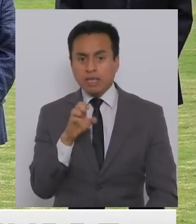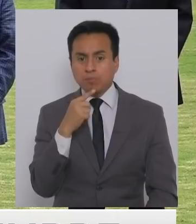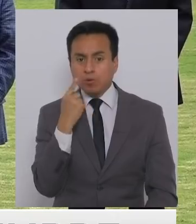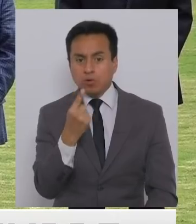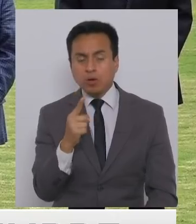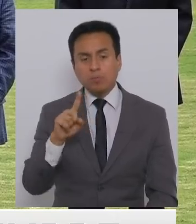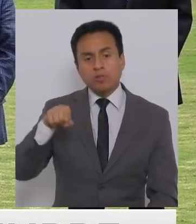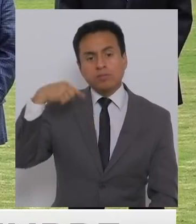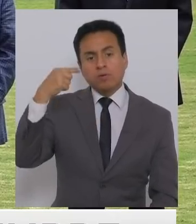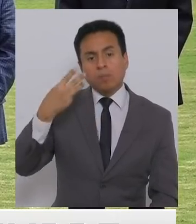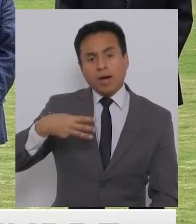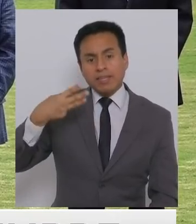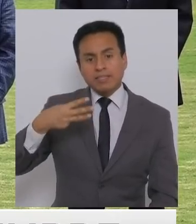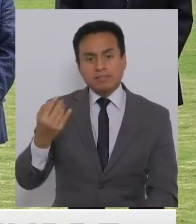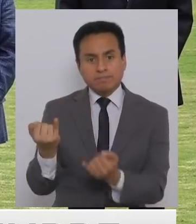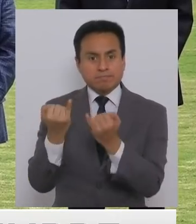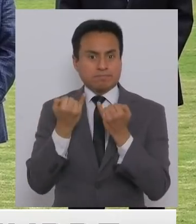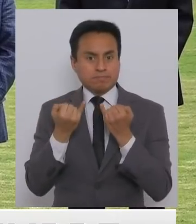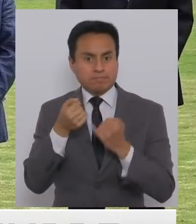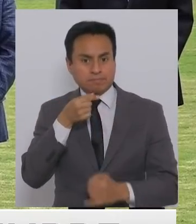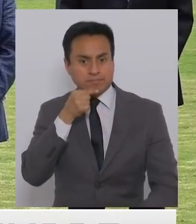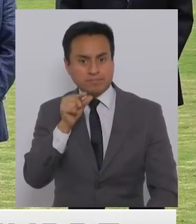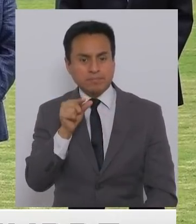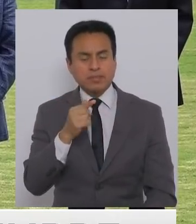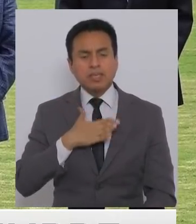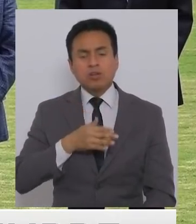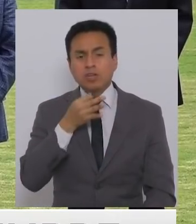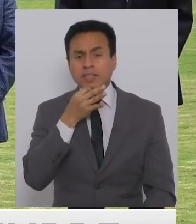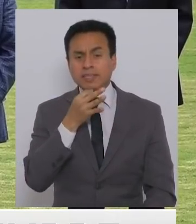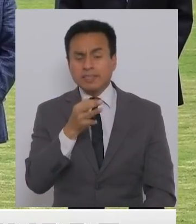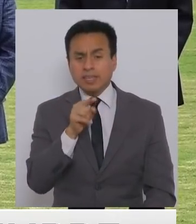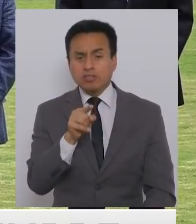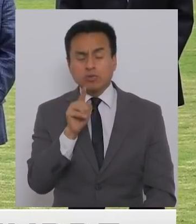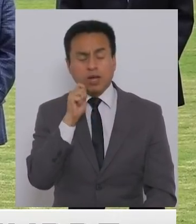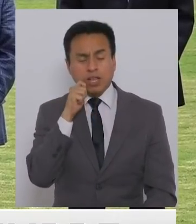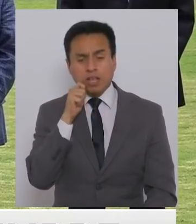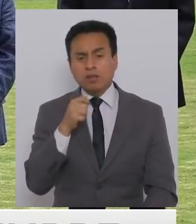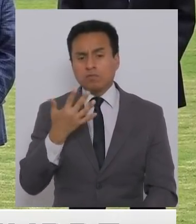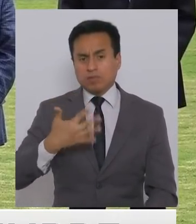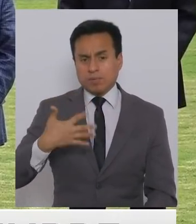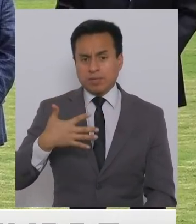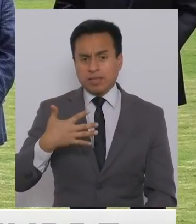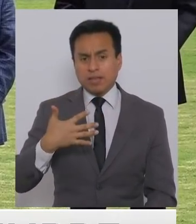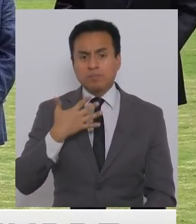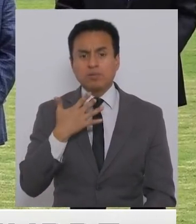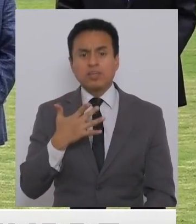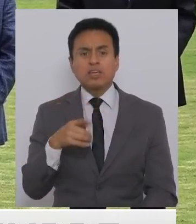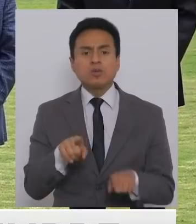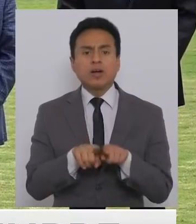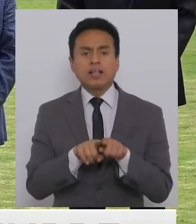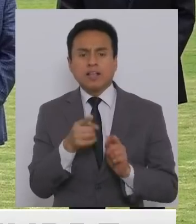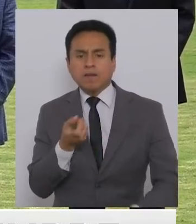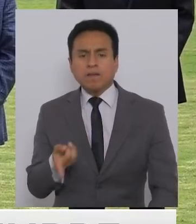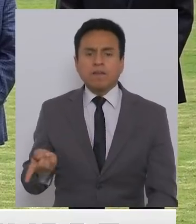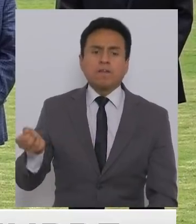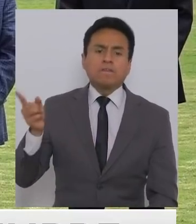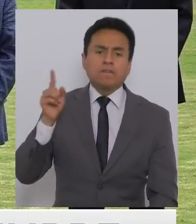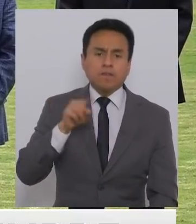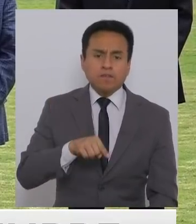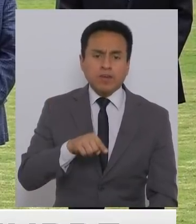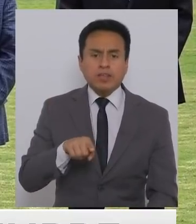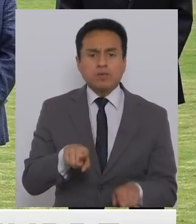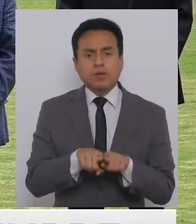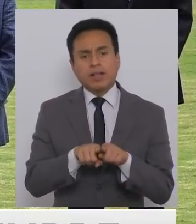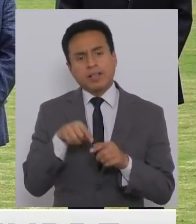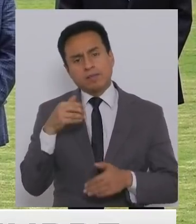el próximo martes. Y quiero decir que esto es fundamental, porque tenemos que volver a poner